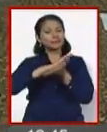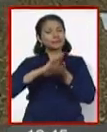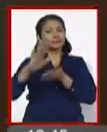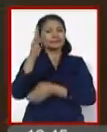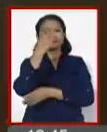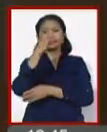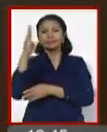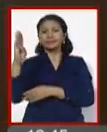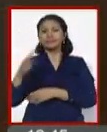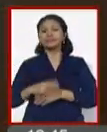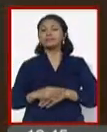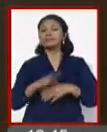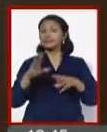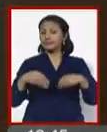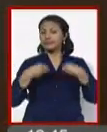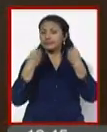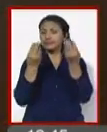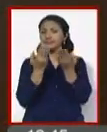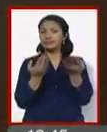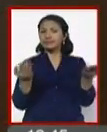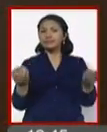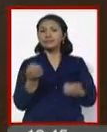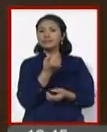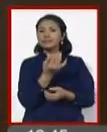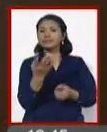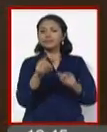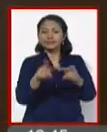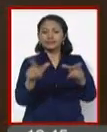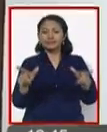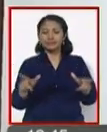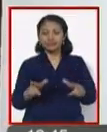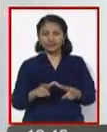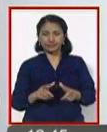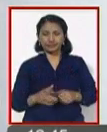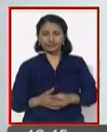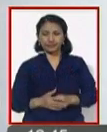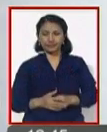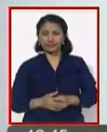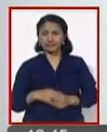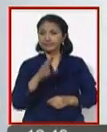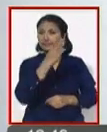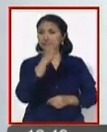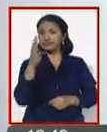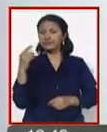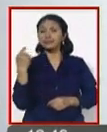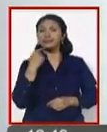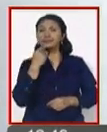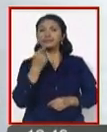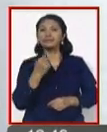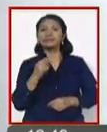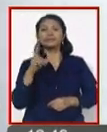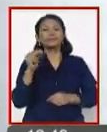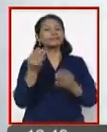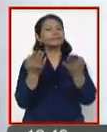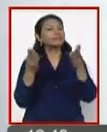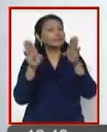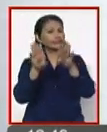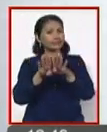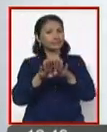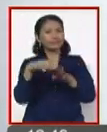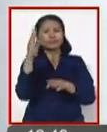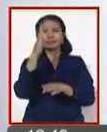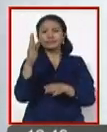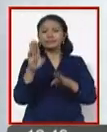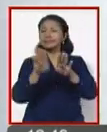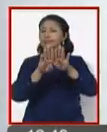de los baños, sino también la dotación de equipos para algunos módulos. Las condiciones del baño simplemente no están abiertos,